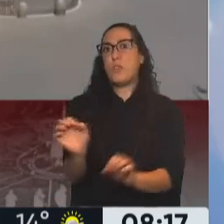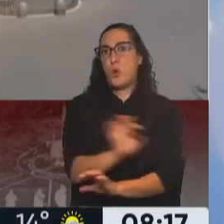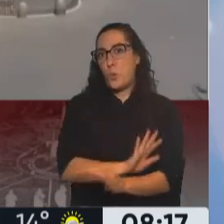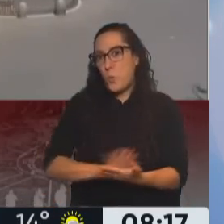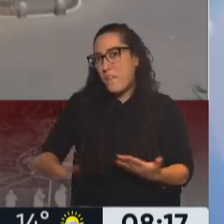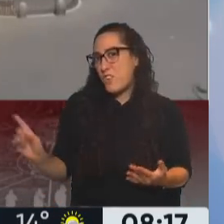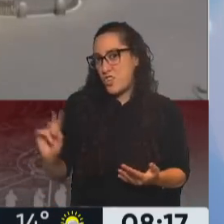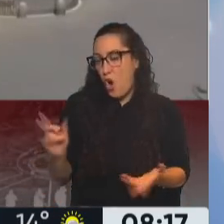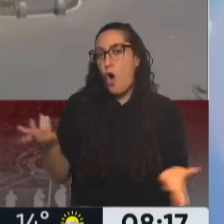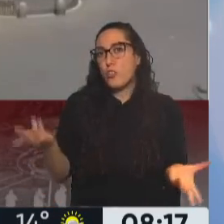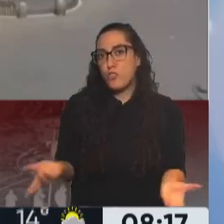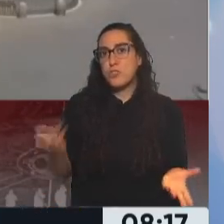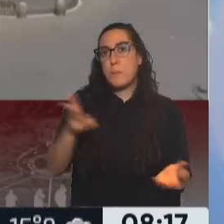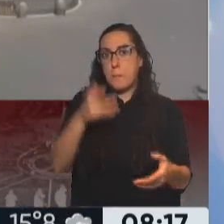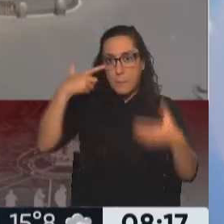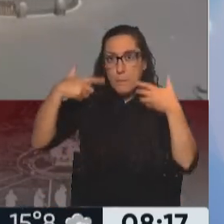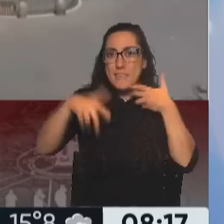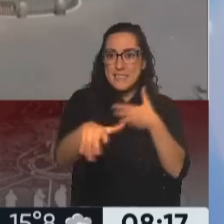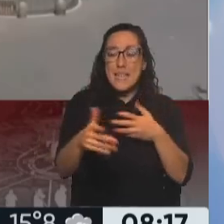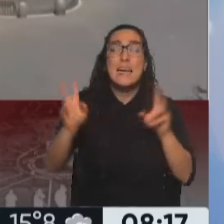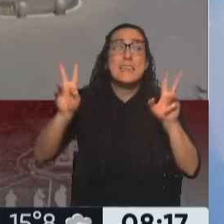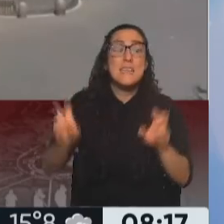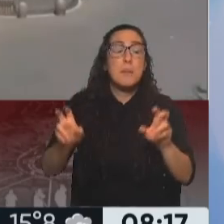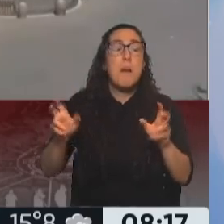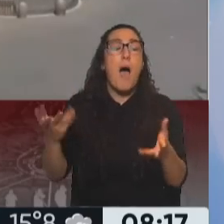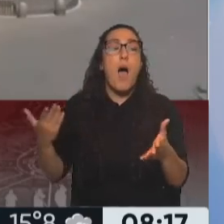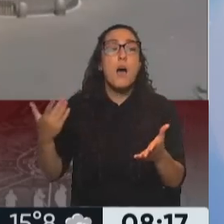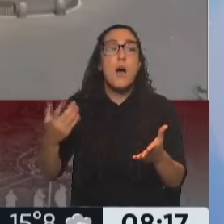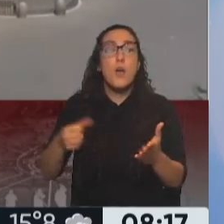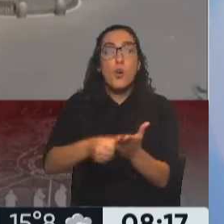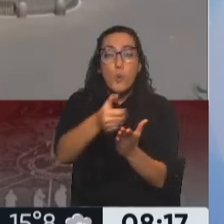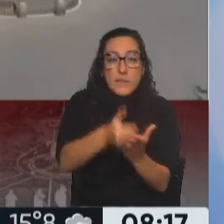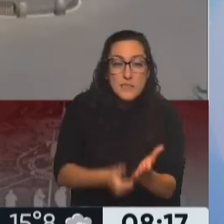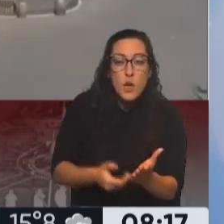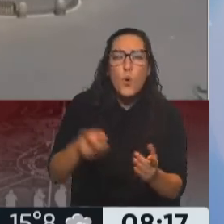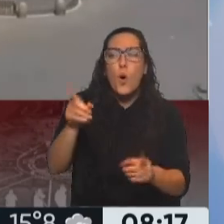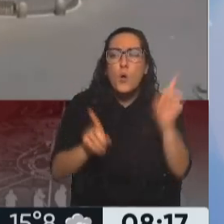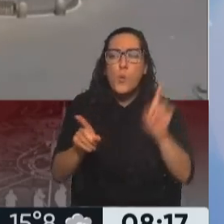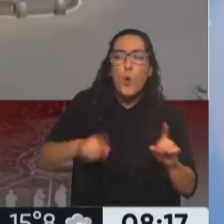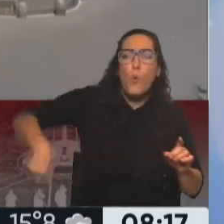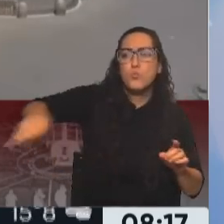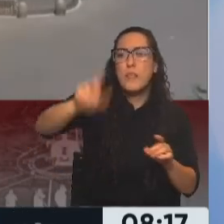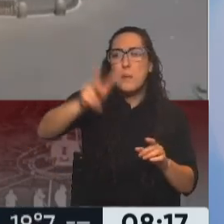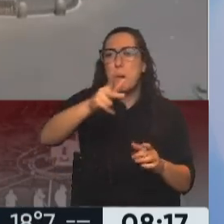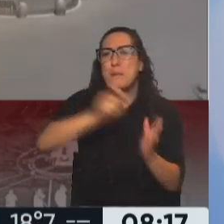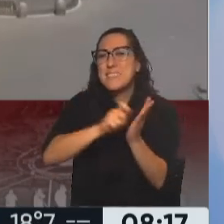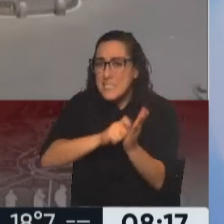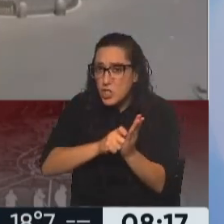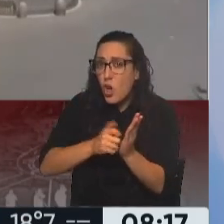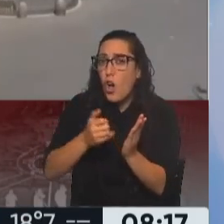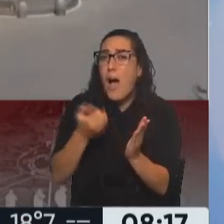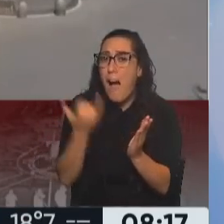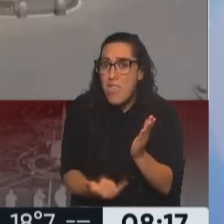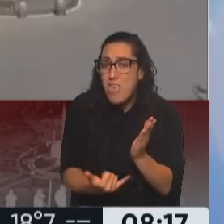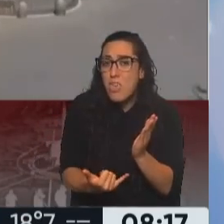de la búsqueda de algún tipo de documento por el tema puntual de este cardenal, pero ¿alguno de ustedes tiene carta manuscrita por el Papa? Imaginamos que sí. ¿Qué dicen